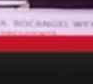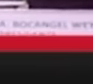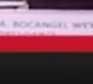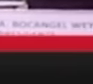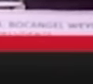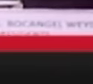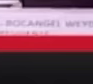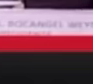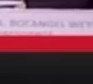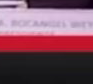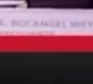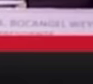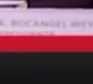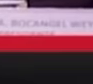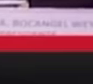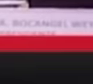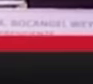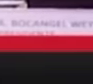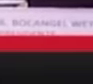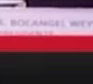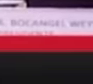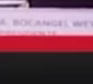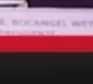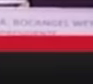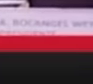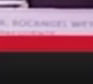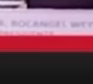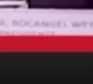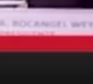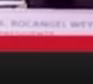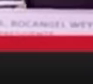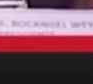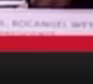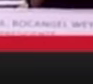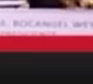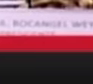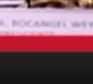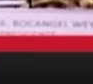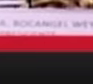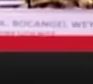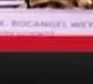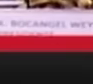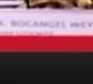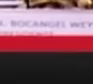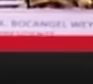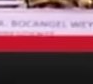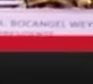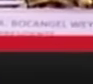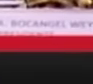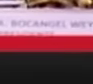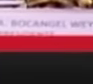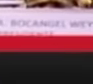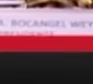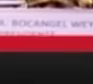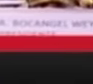trabajó con nosotros en la gestión anterior. Y luego sí hemos conversado, como he conversado con un montón